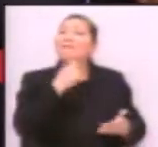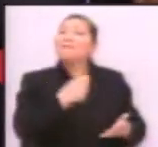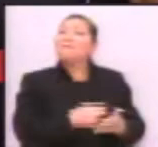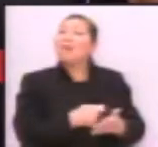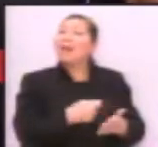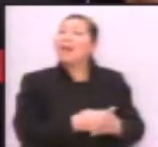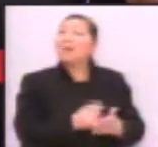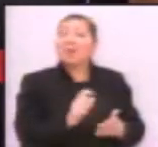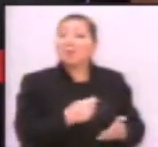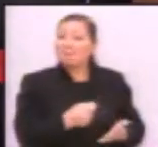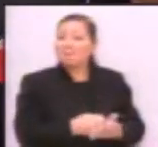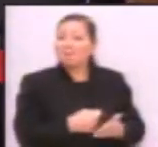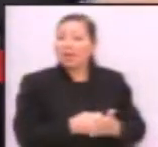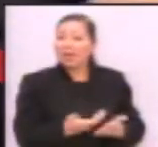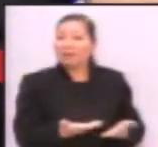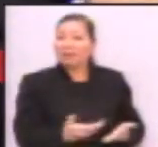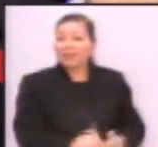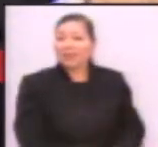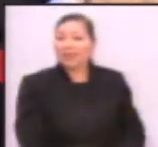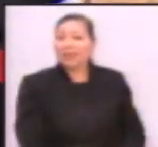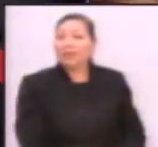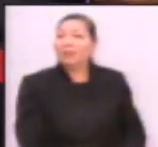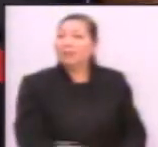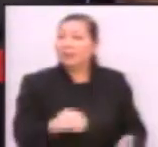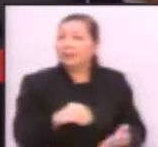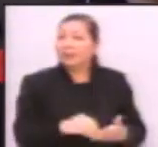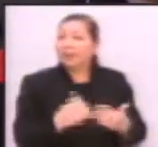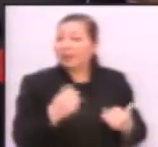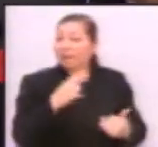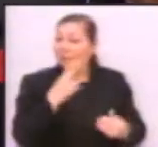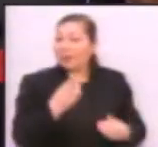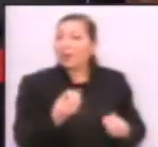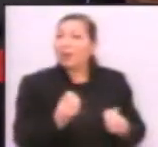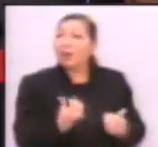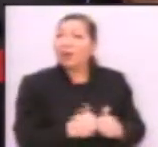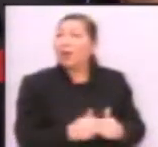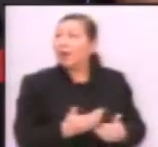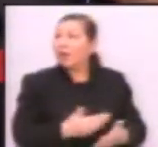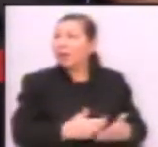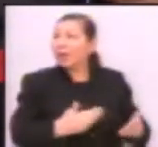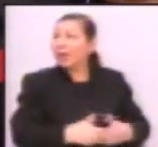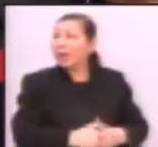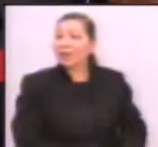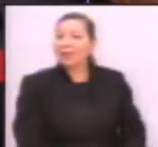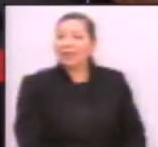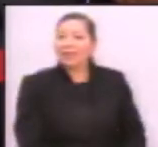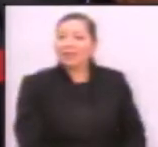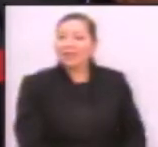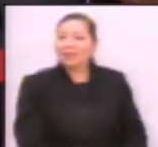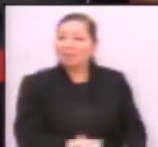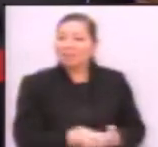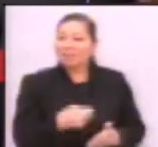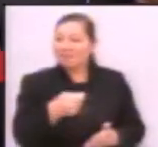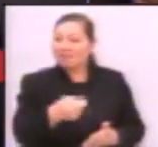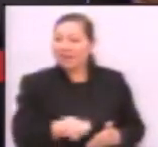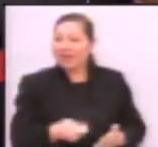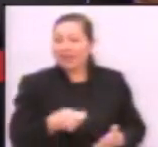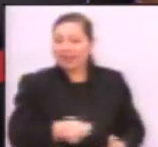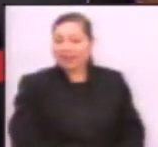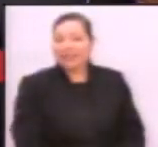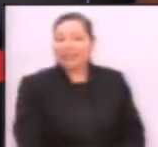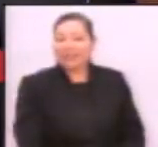deudas y esto, si no pago, van a afectar las concesiones acá en el Perú. Y con eso van a seguir sacando su platita o van a